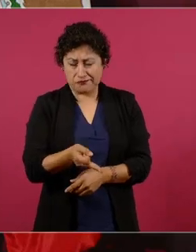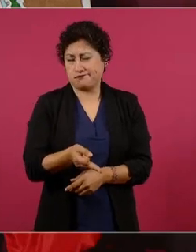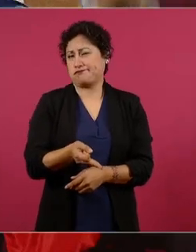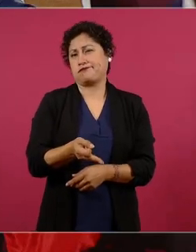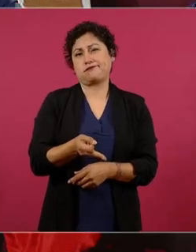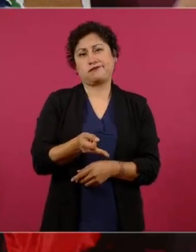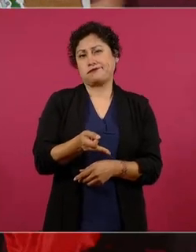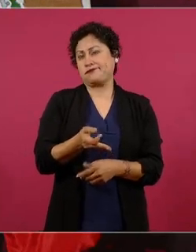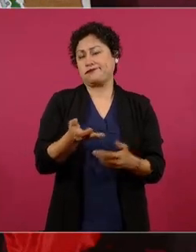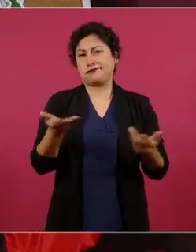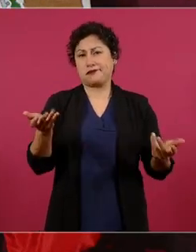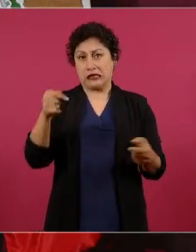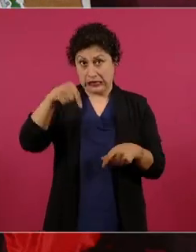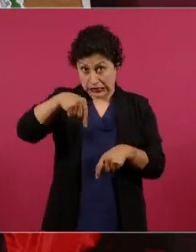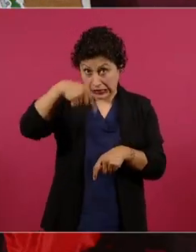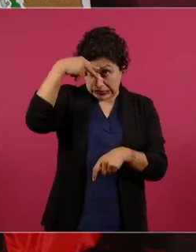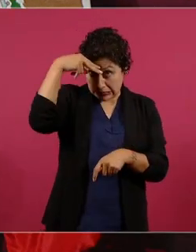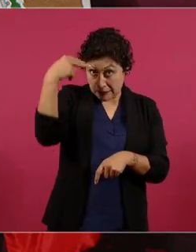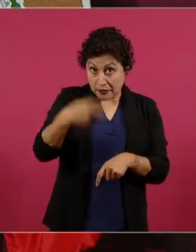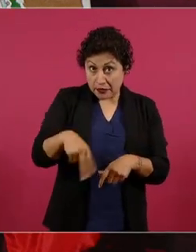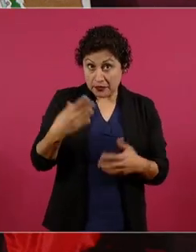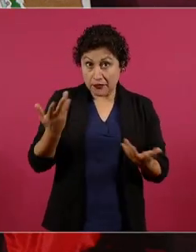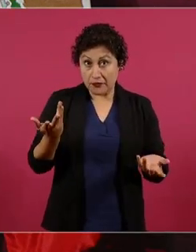En nuestro país.